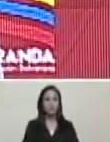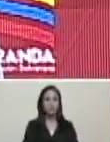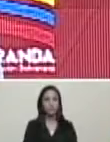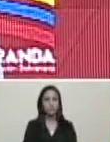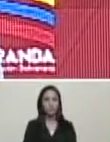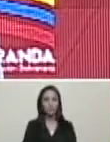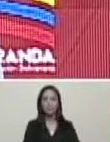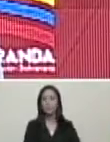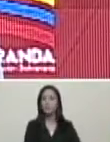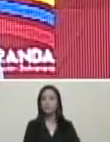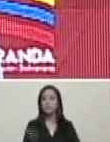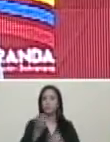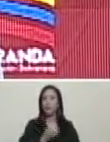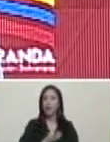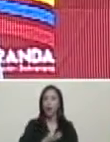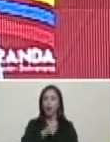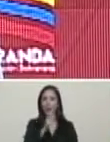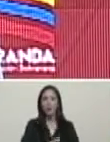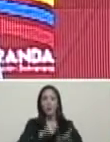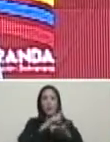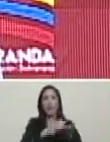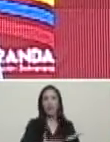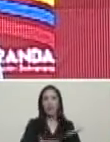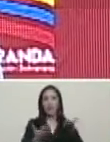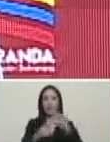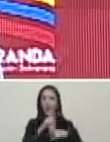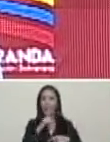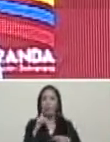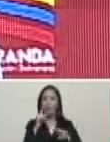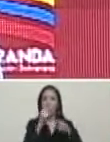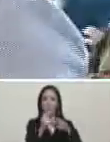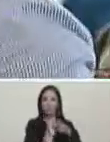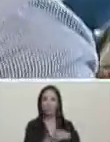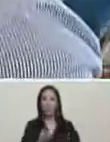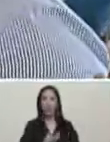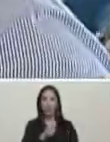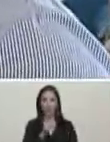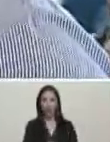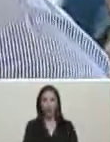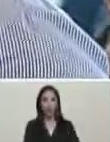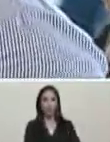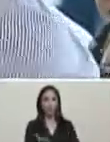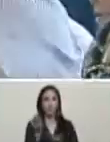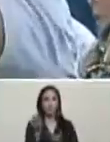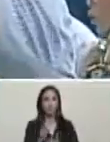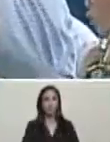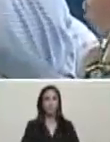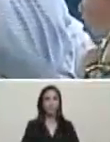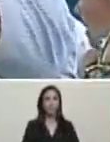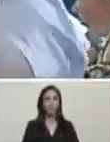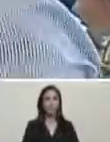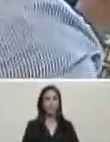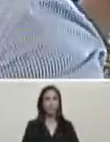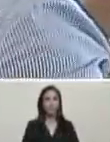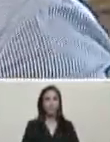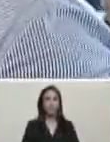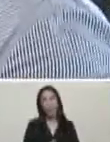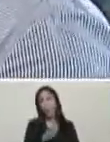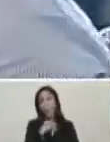Al alcalde de Lander, Jenker Betovar, este joven líder revolucionario de esta región,